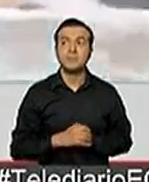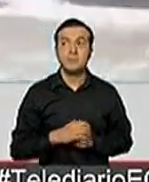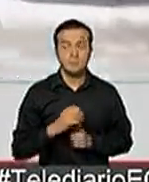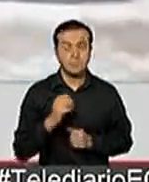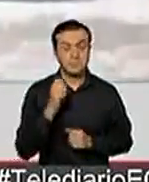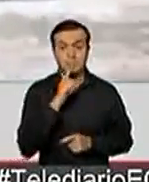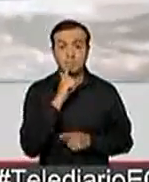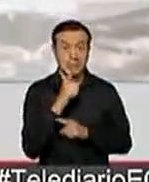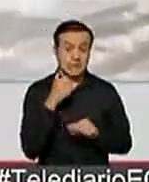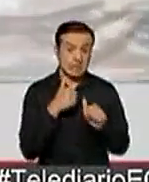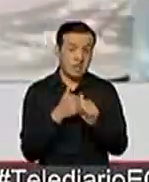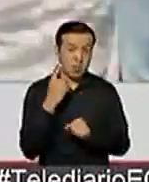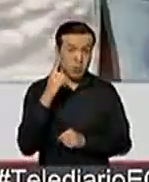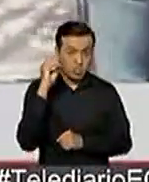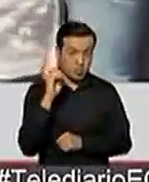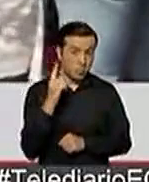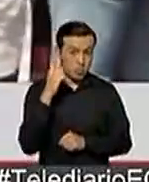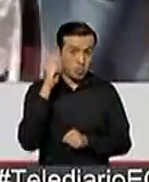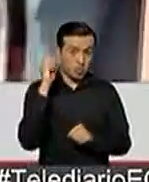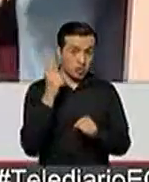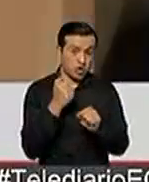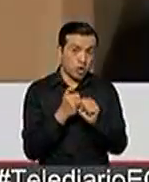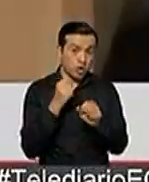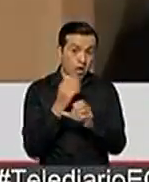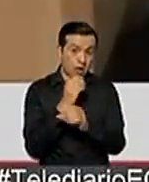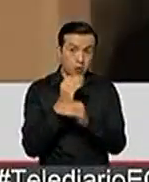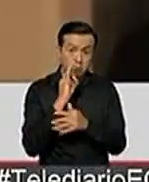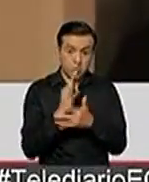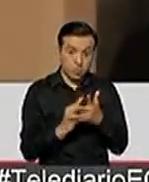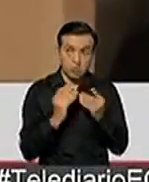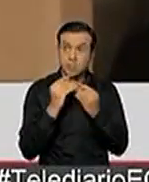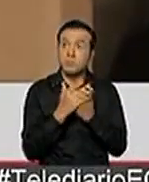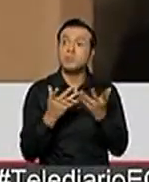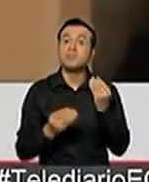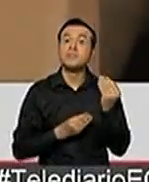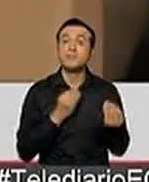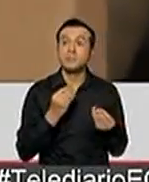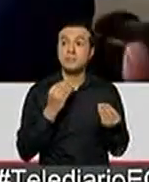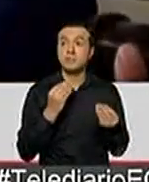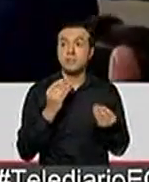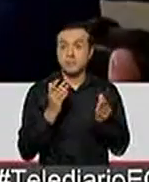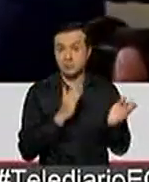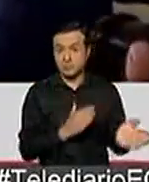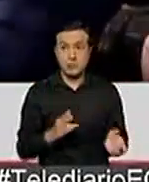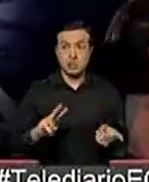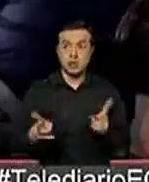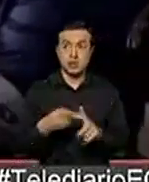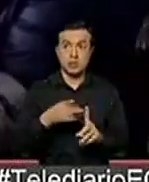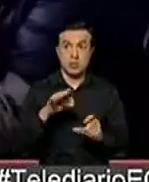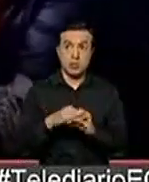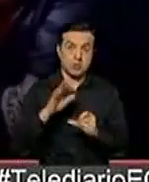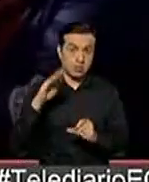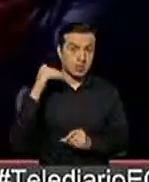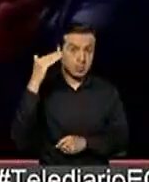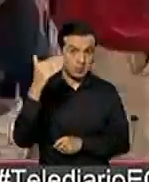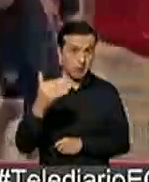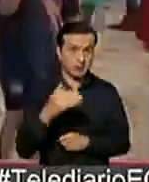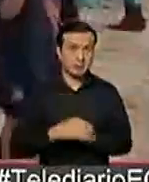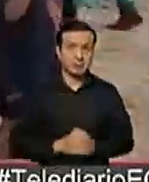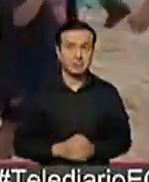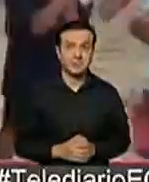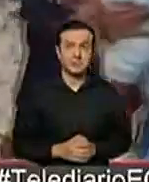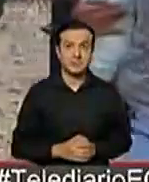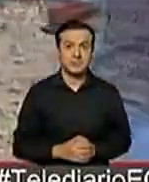A falta de poco más del 1% del cómputo de votos, estos resultados obligan a que el triunfo se defina en una segunda vuelta electoral. Paco